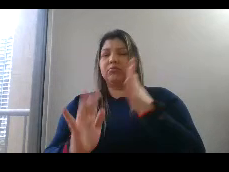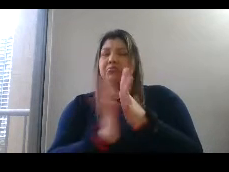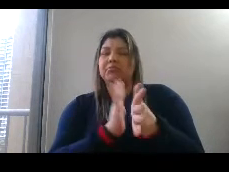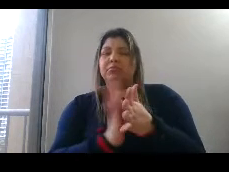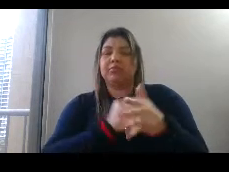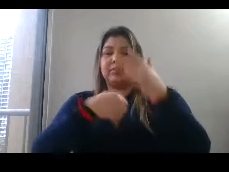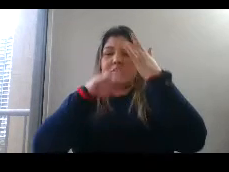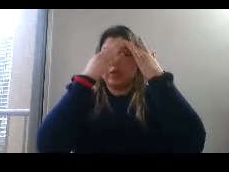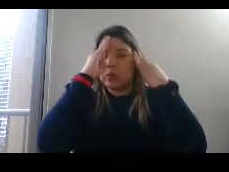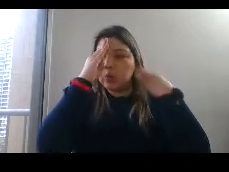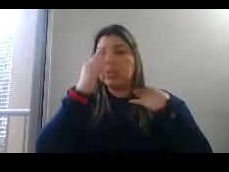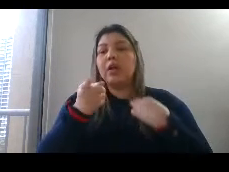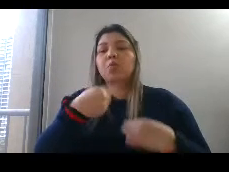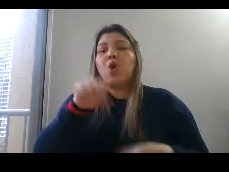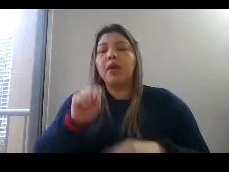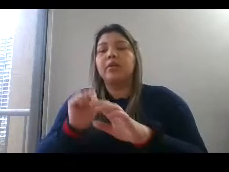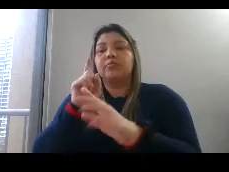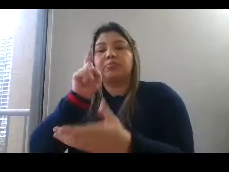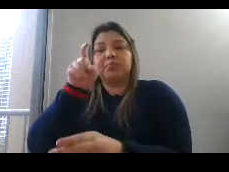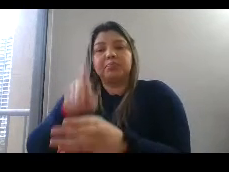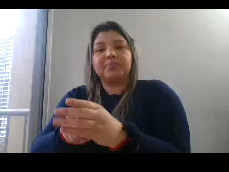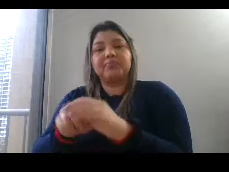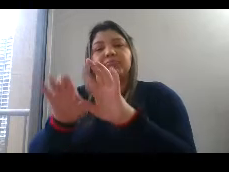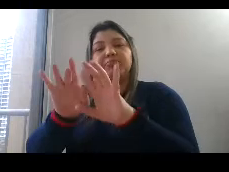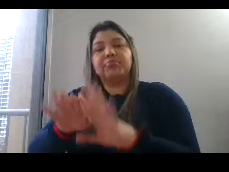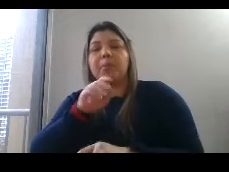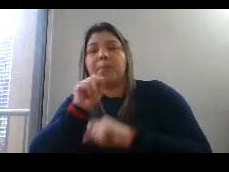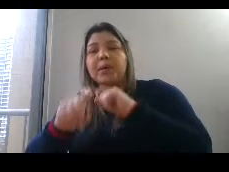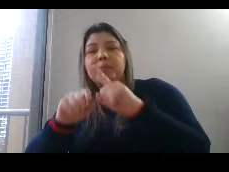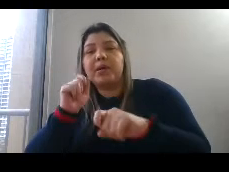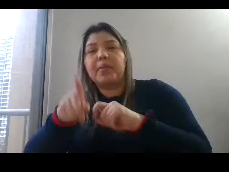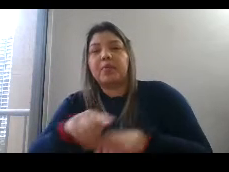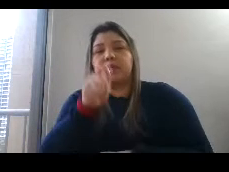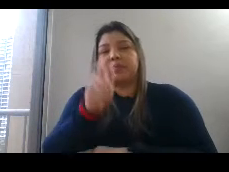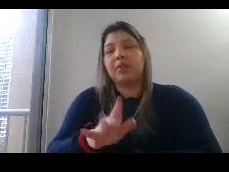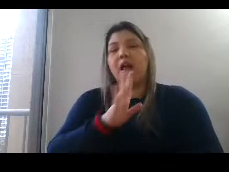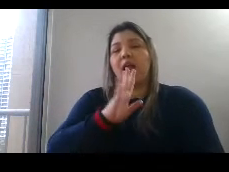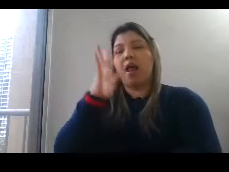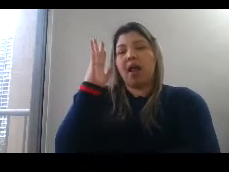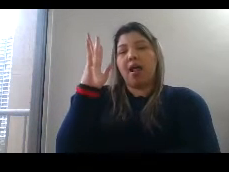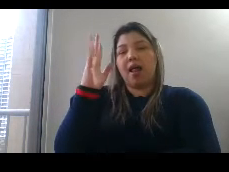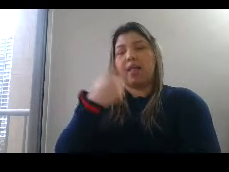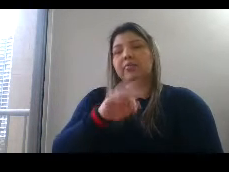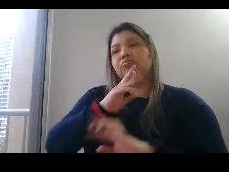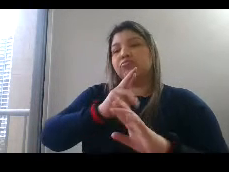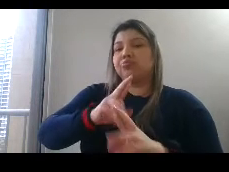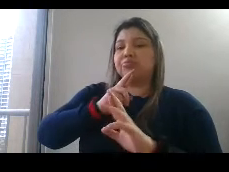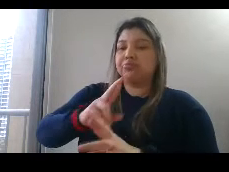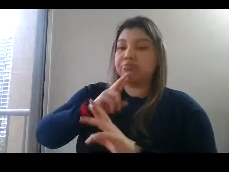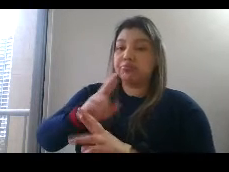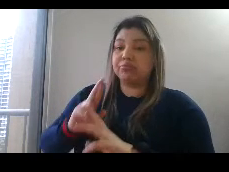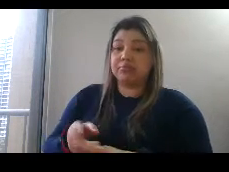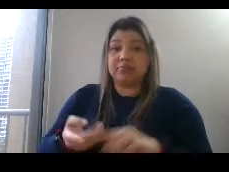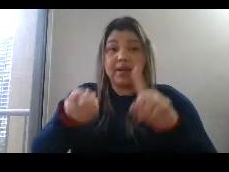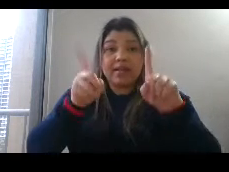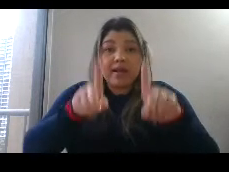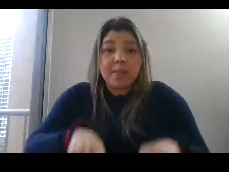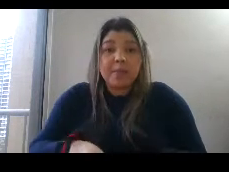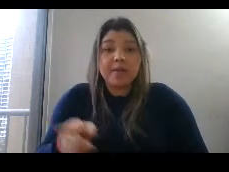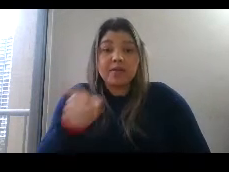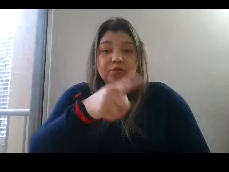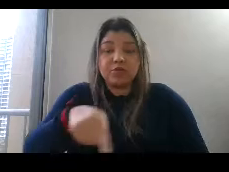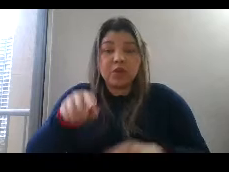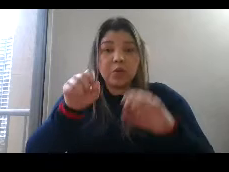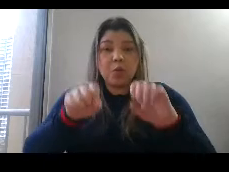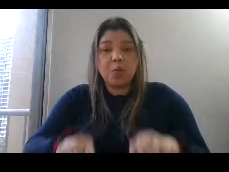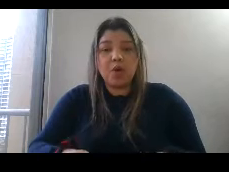el facilitador poder dar respuesta a ellas. De igual manera, queremos invitarlos a consultar nuestro micrositio, que se